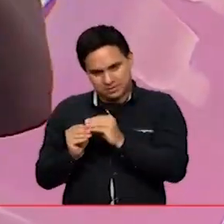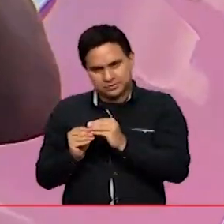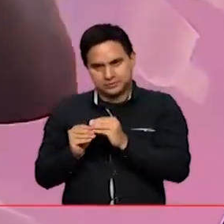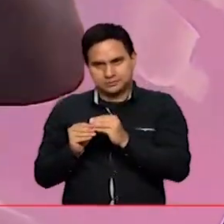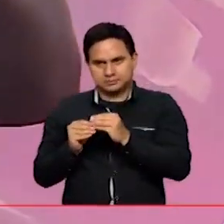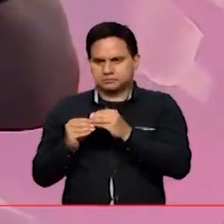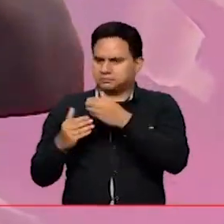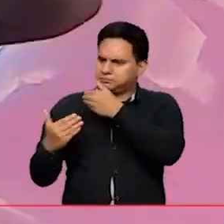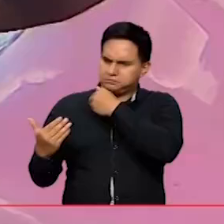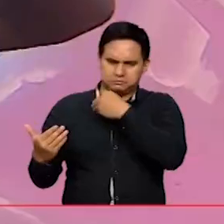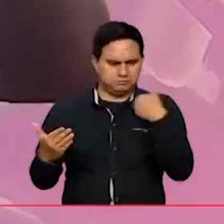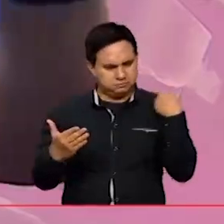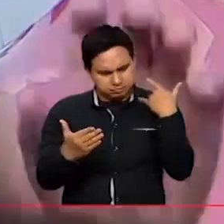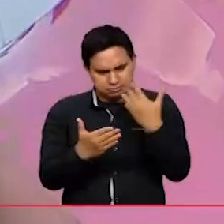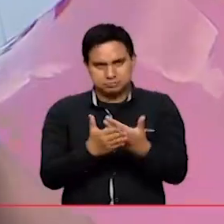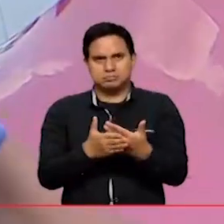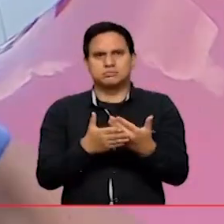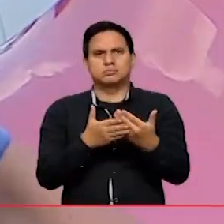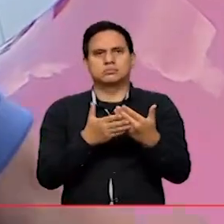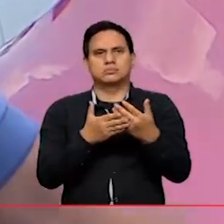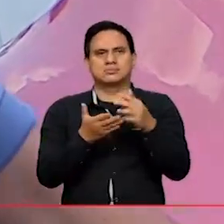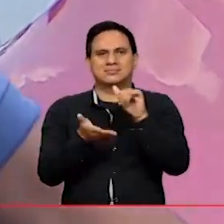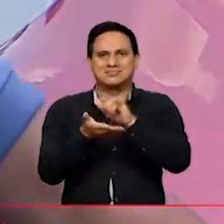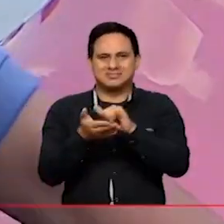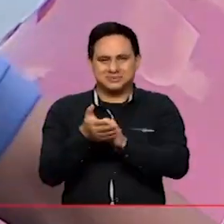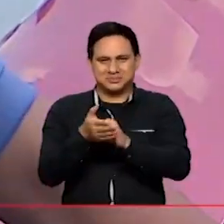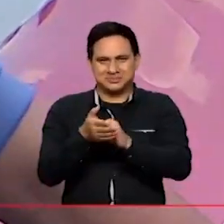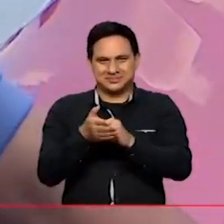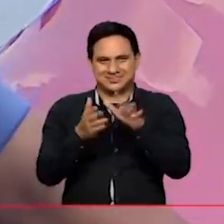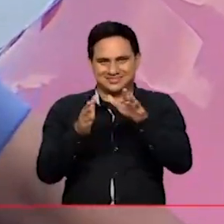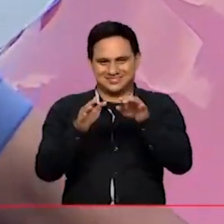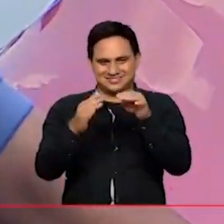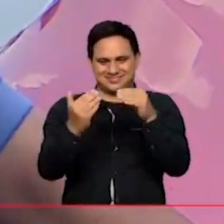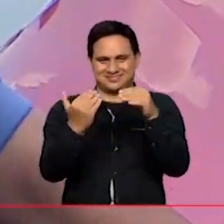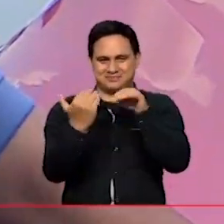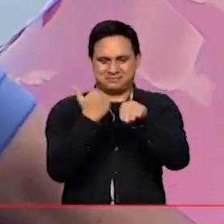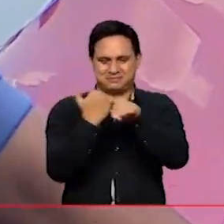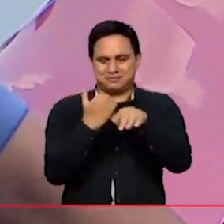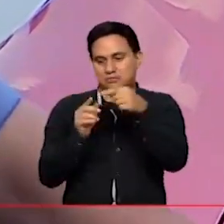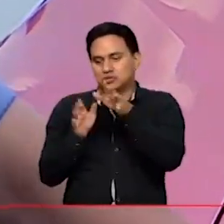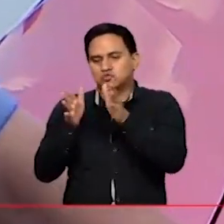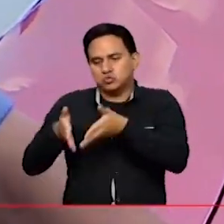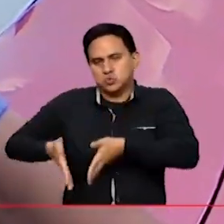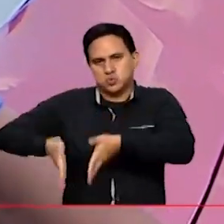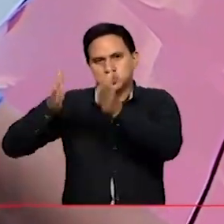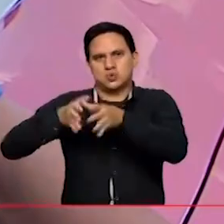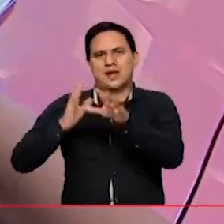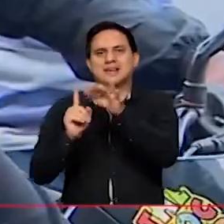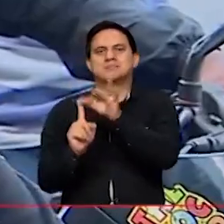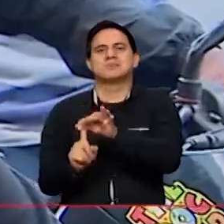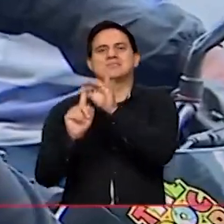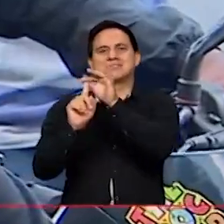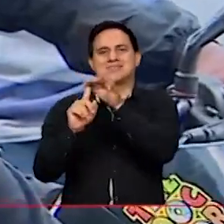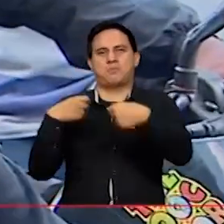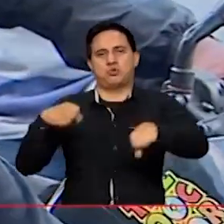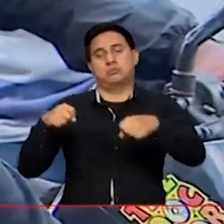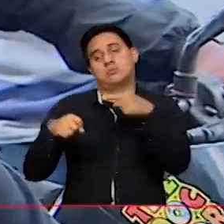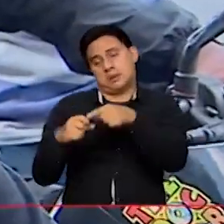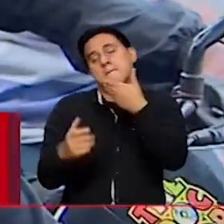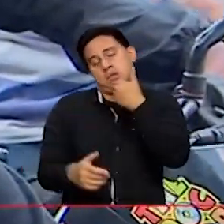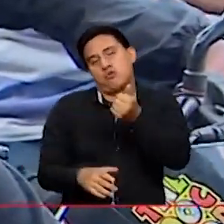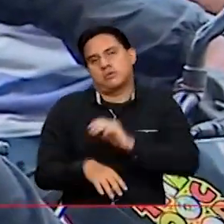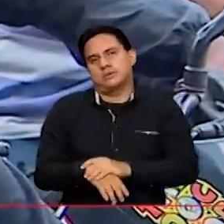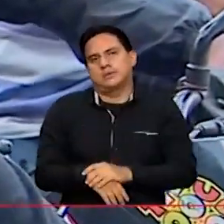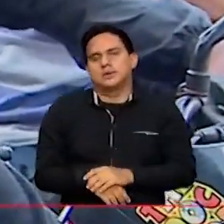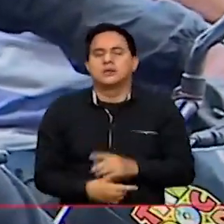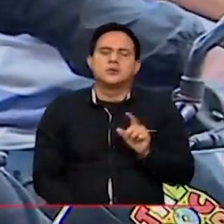que se venía hace tiempo atrás de hacer una vía para las motos. No veo el por qué tengan que hacerle pico y placa a las motos. Pues sí, sería bueno,